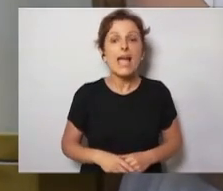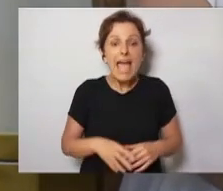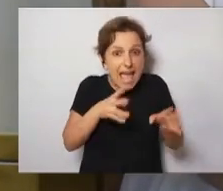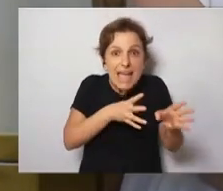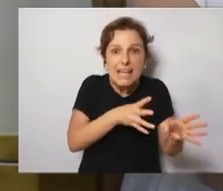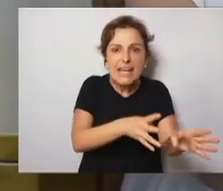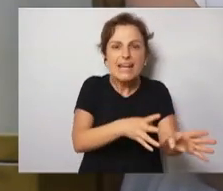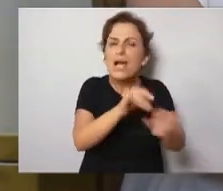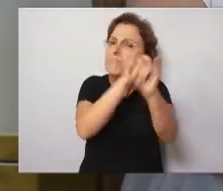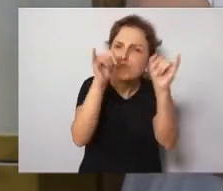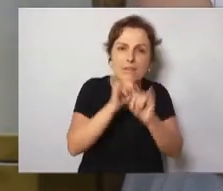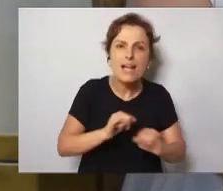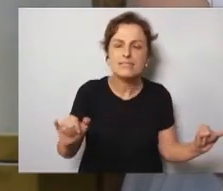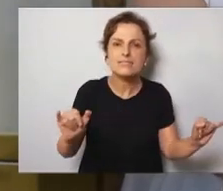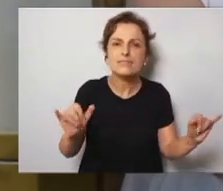a cara